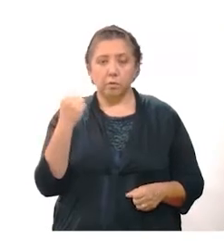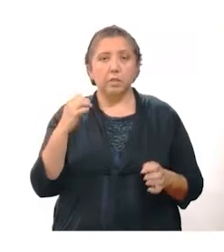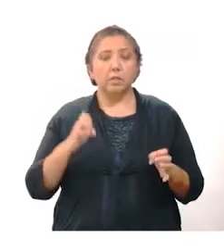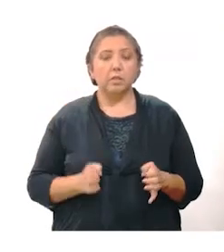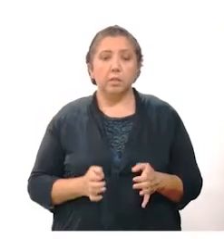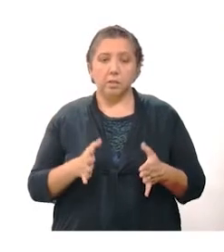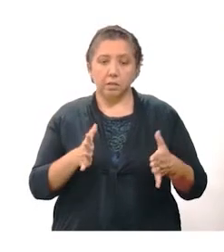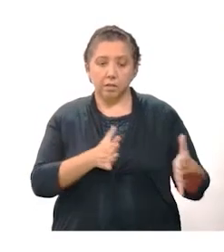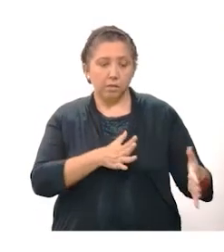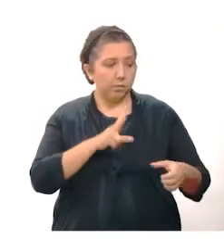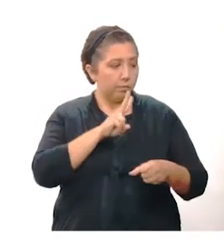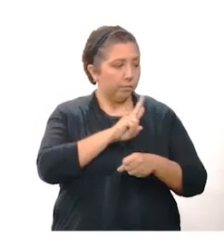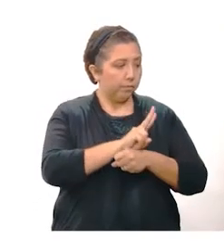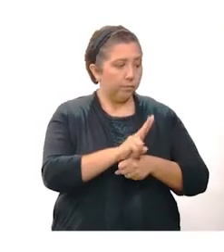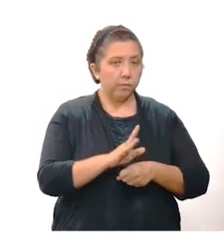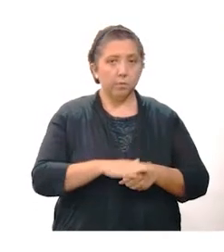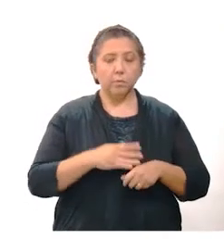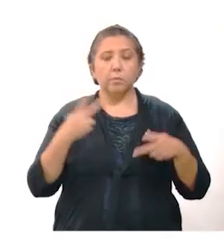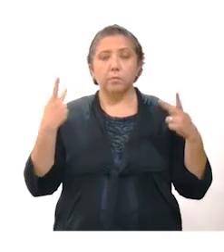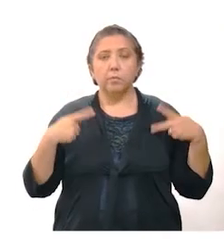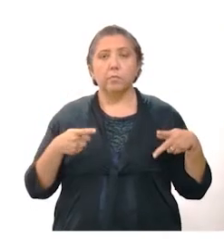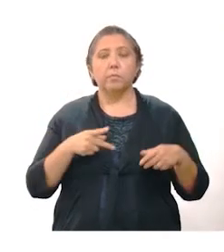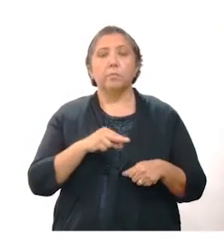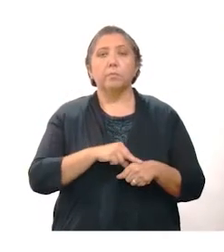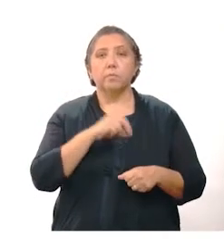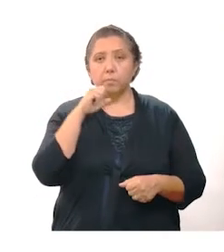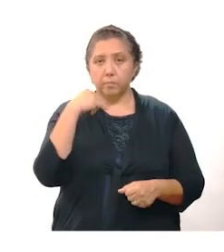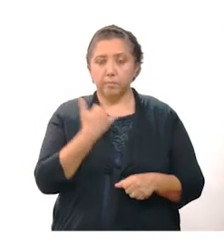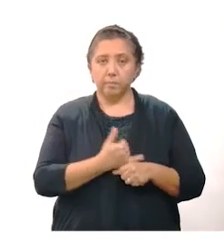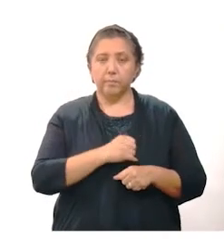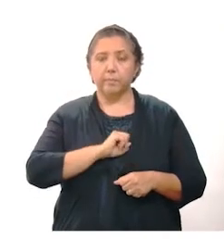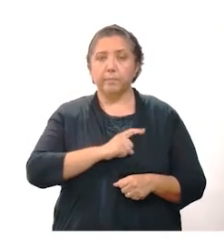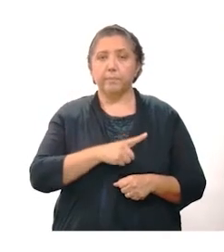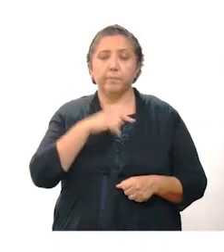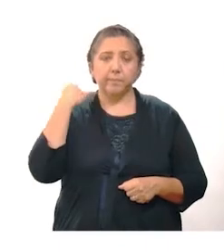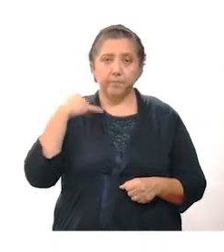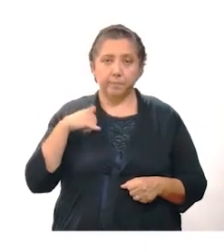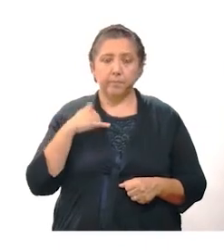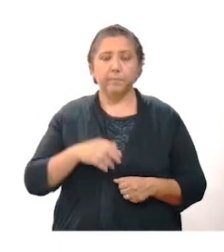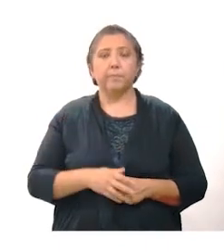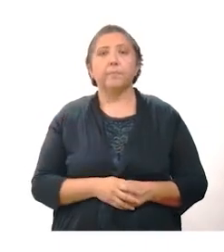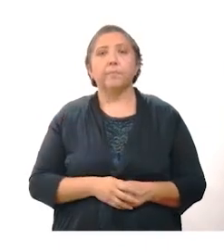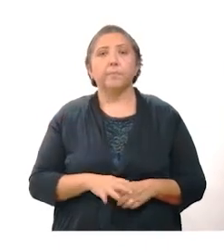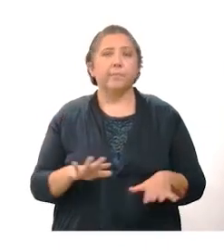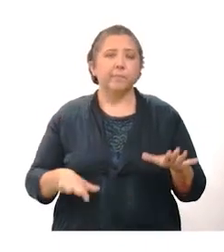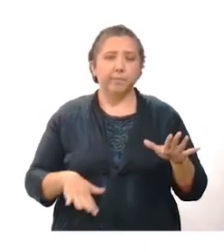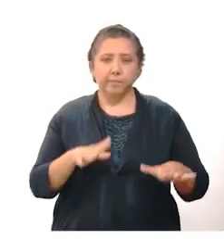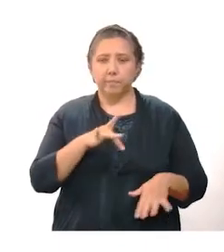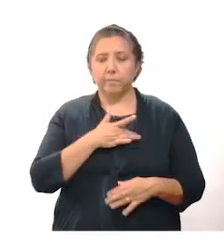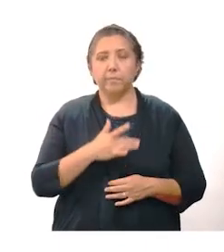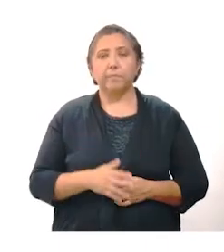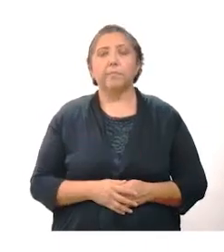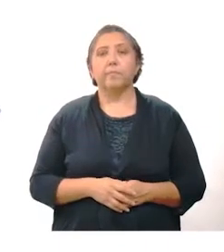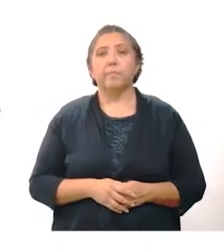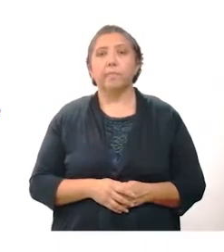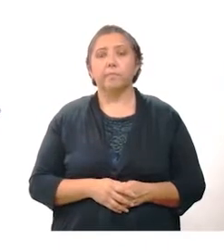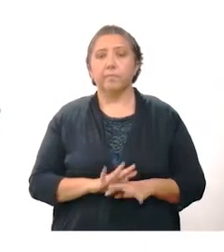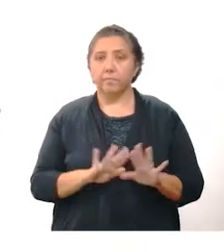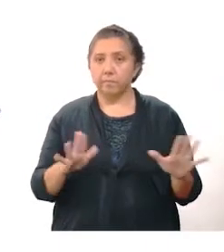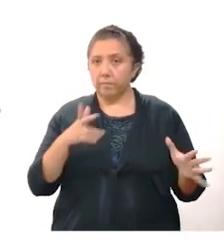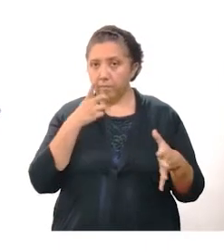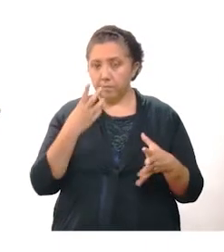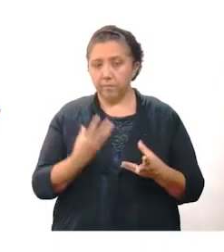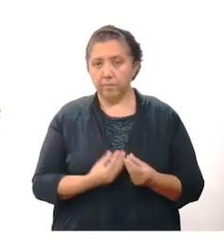están estables, aislados, monitoreados constantemente por personal médico de la Secretaría de Salud. Presentan síntomas leves. Como